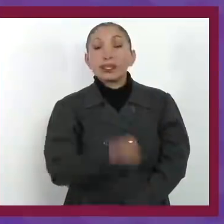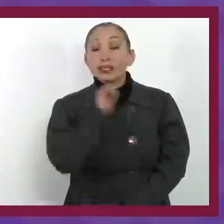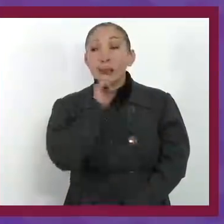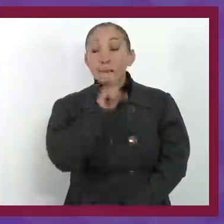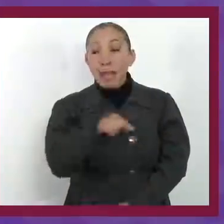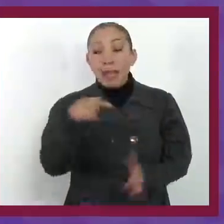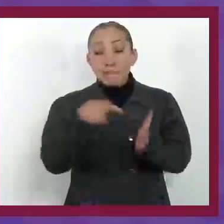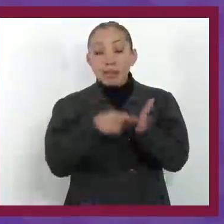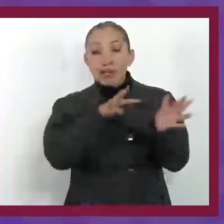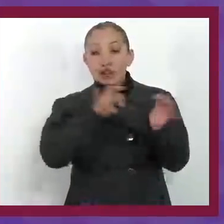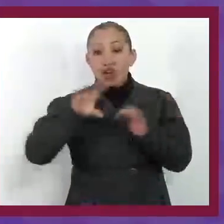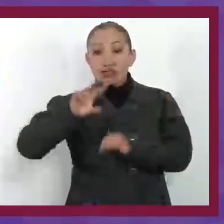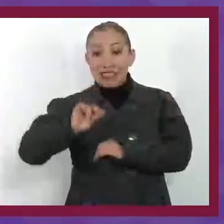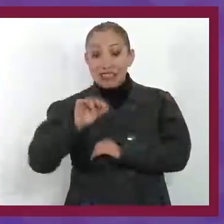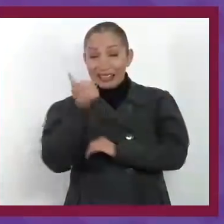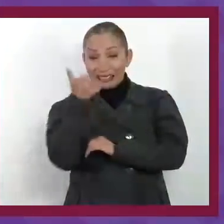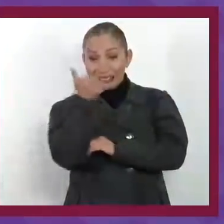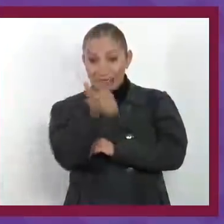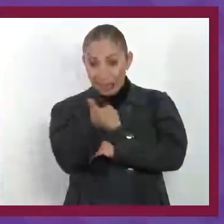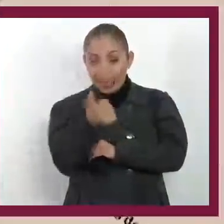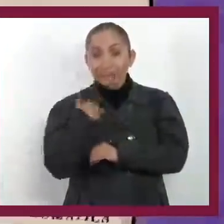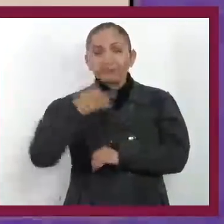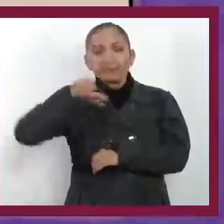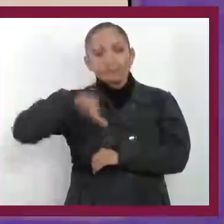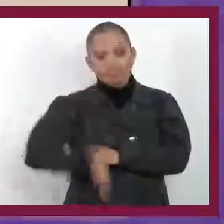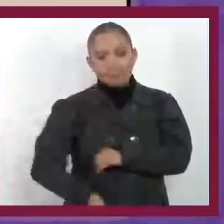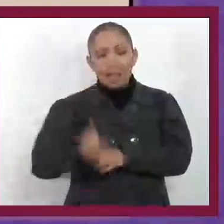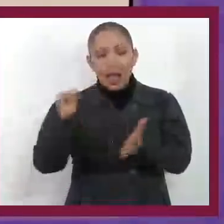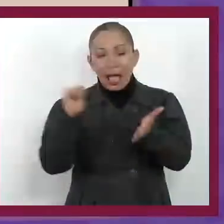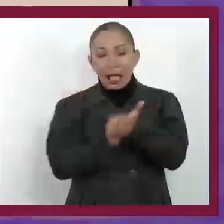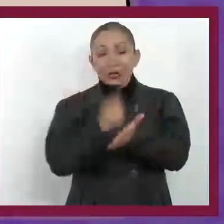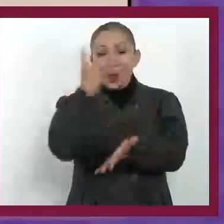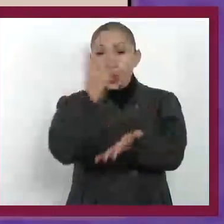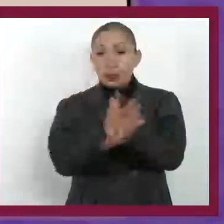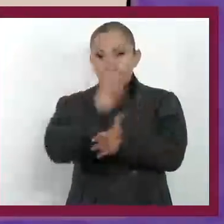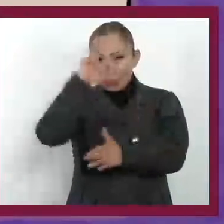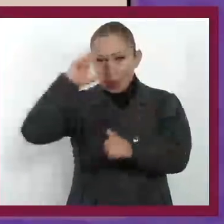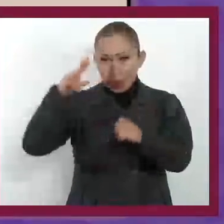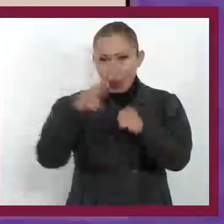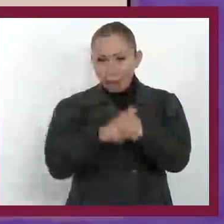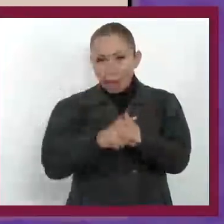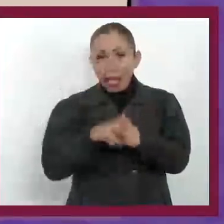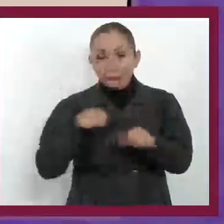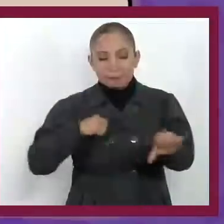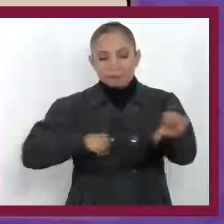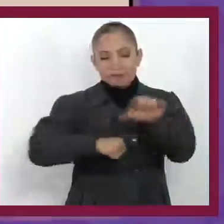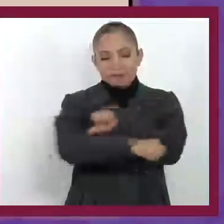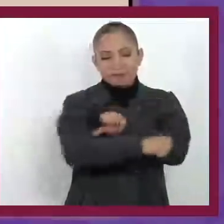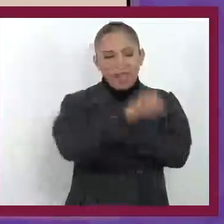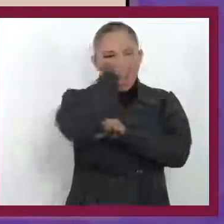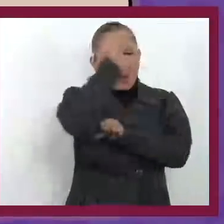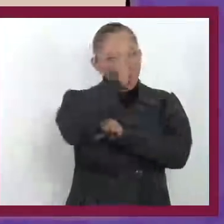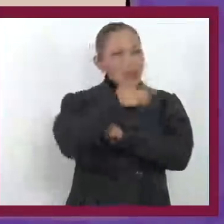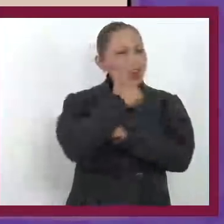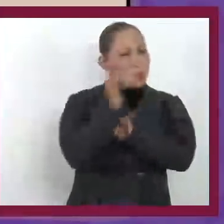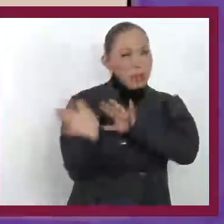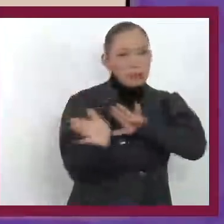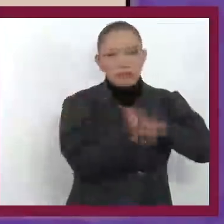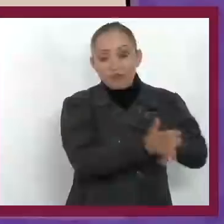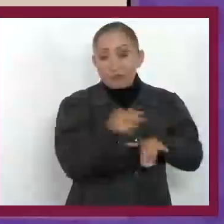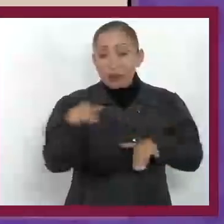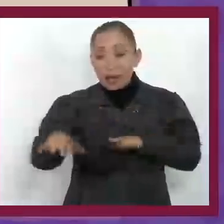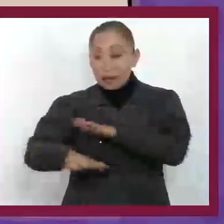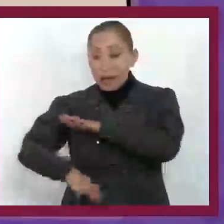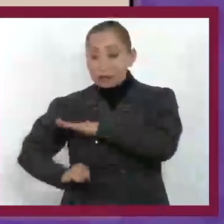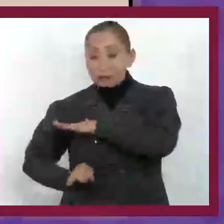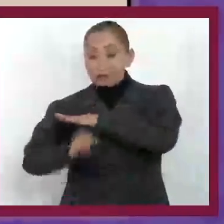También en 1986 se aprobó el Acta Única Europea, que reemplazó los tratados de Roma y sentó